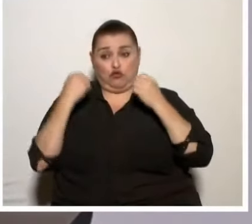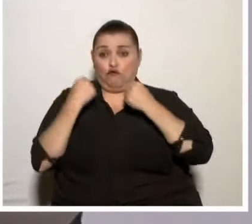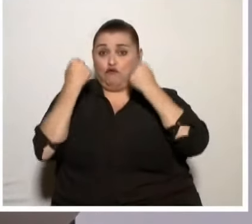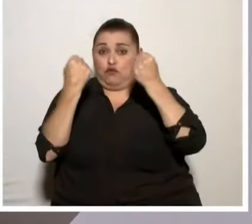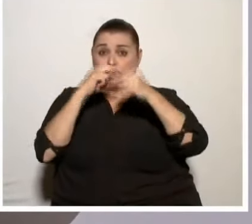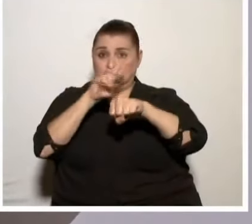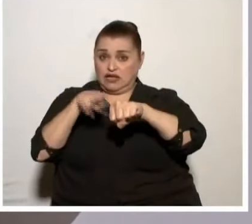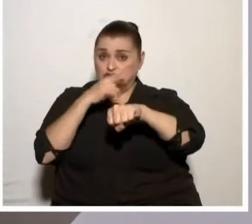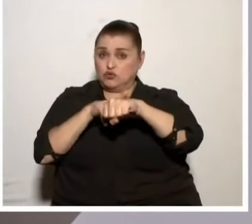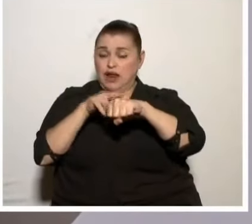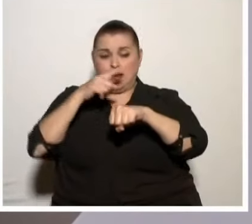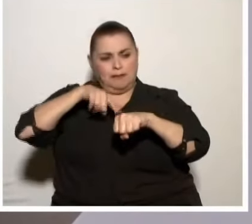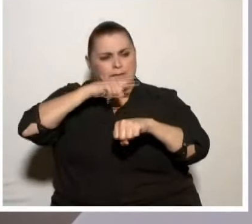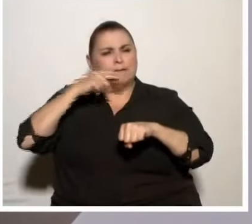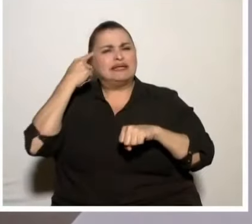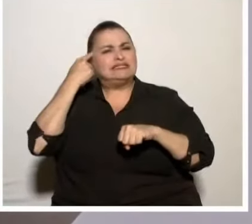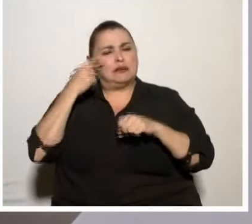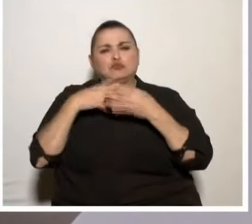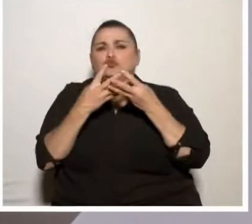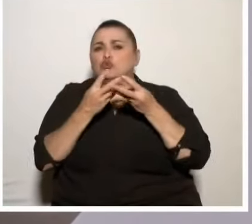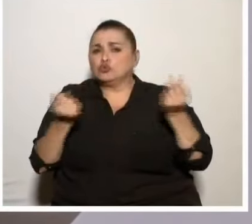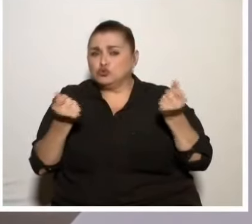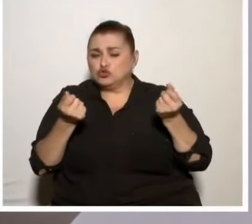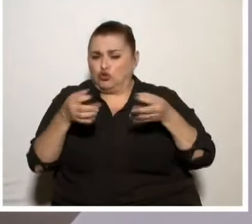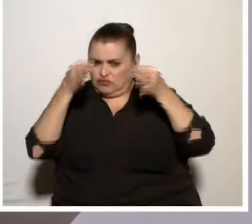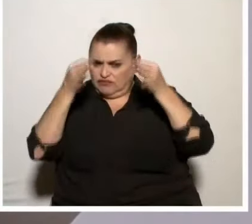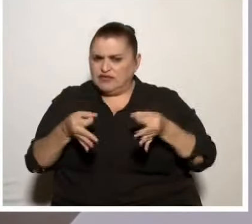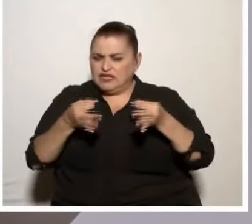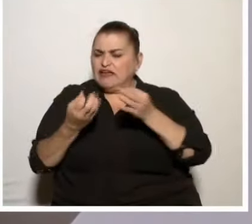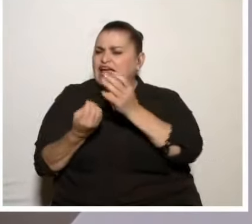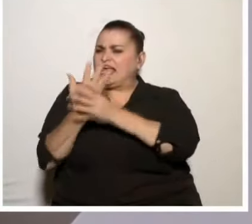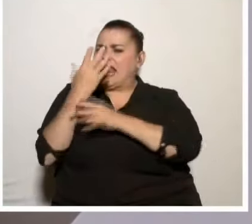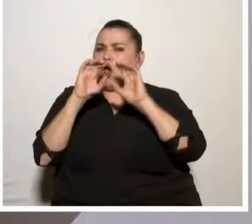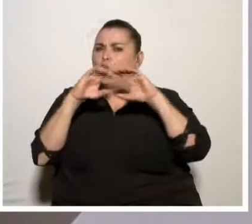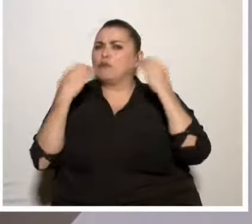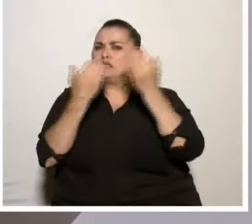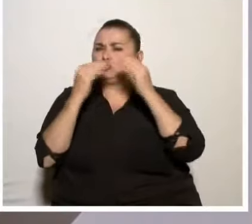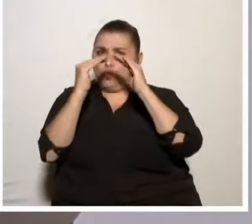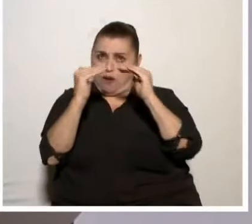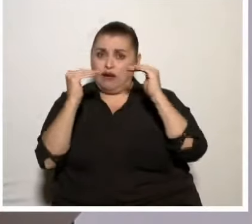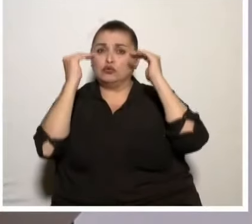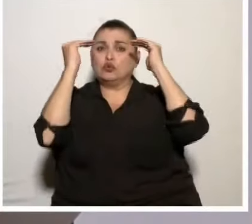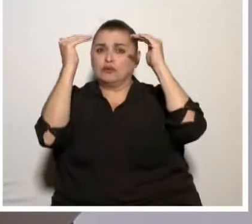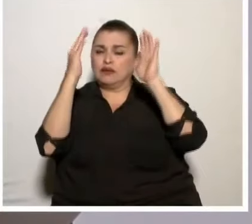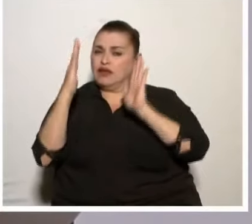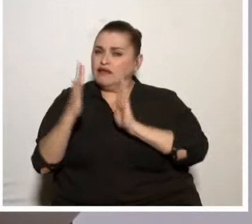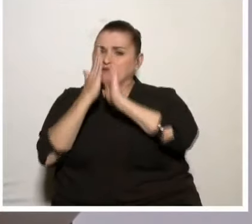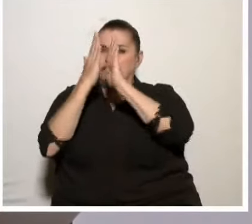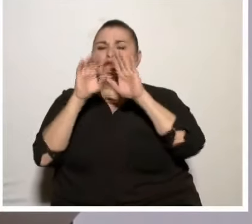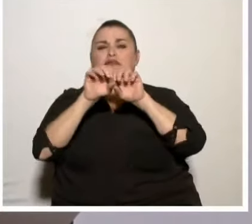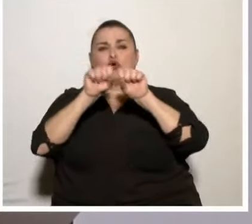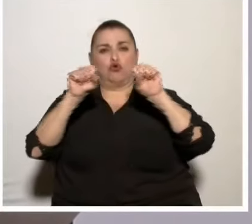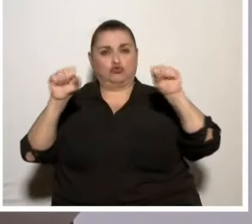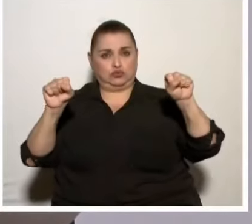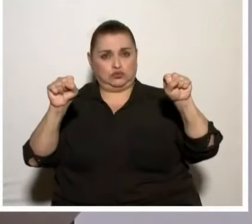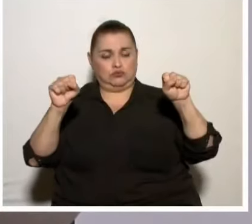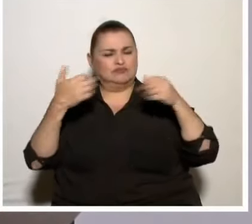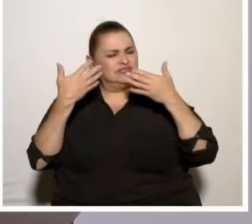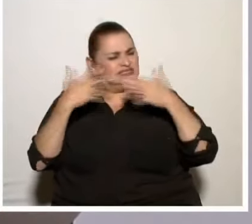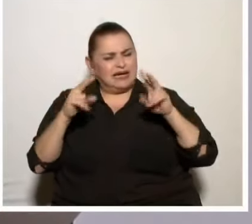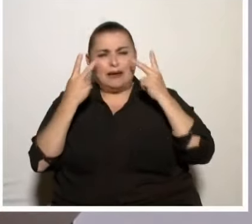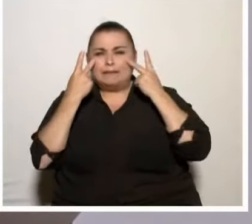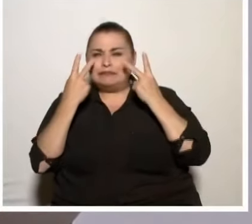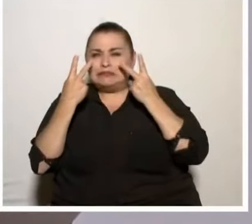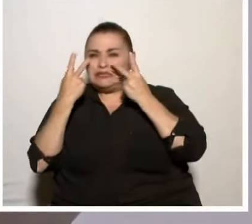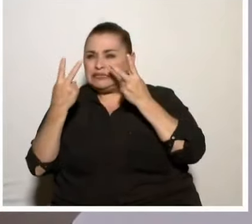Nacional, estamos pensando que la solución definitiva es crear una comisión de alto nivel para enfrentar la corrupción, porque ya hemos